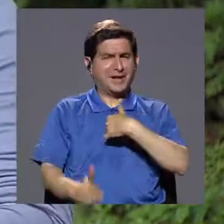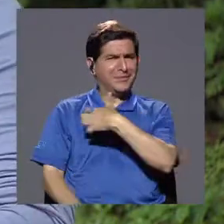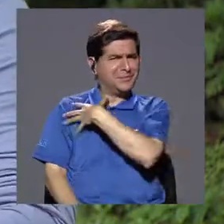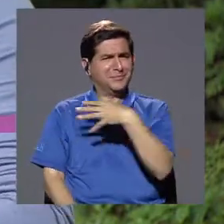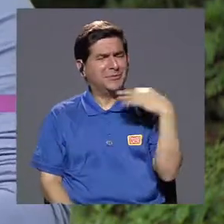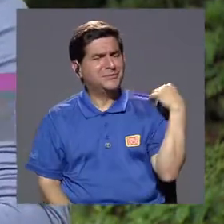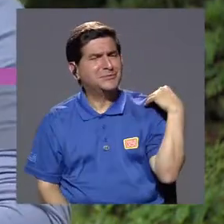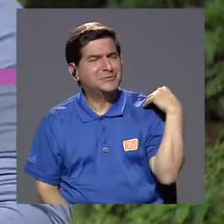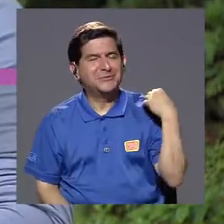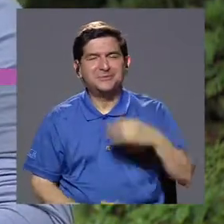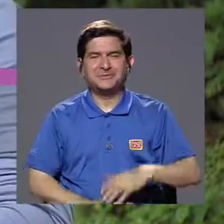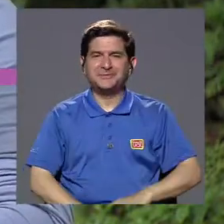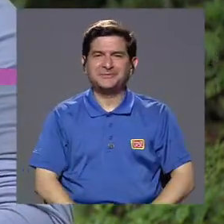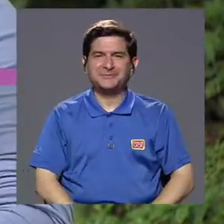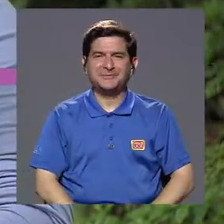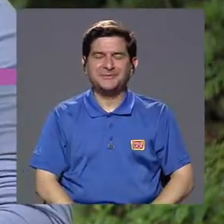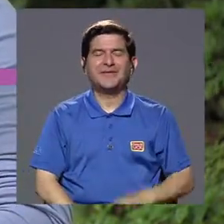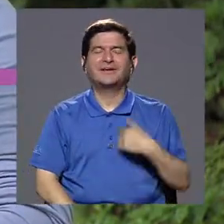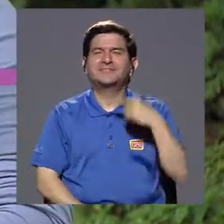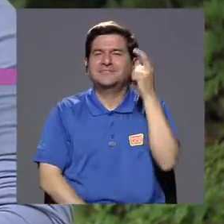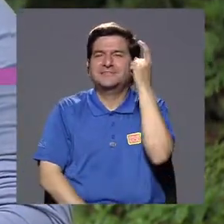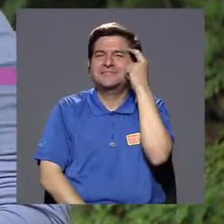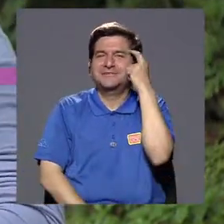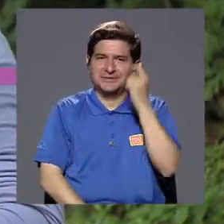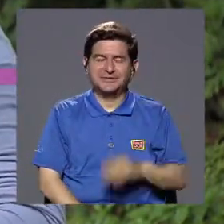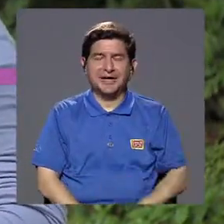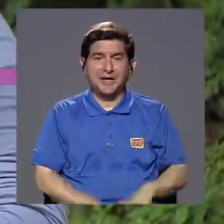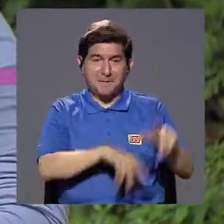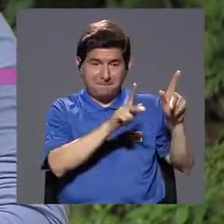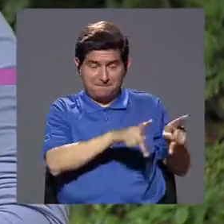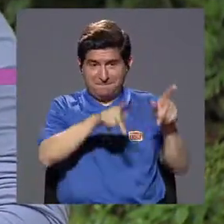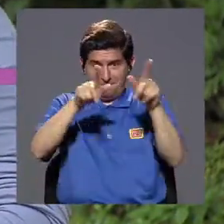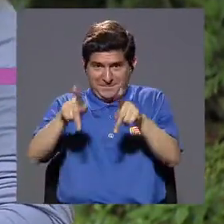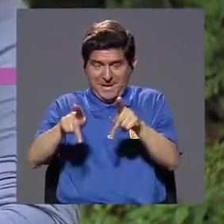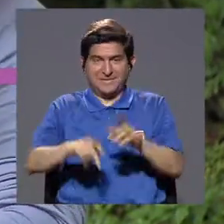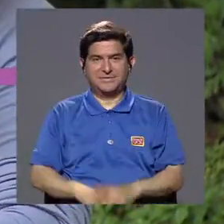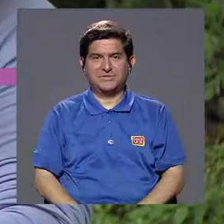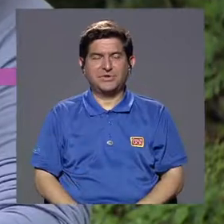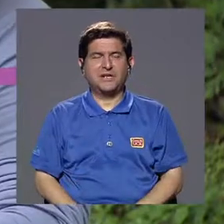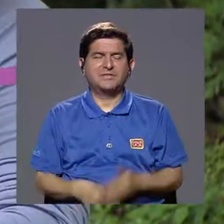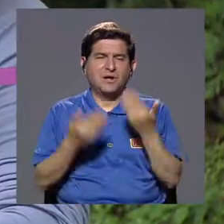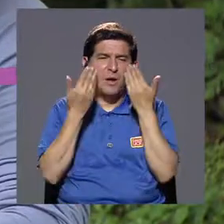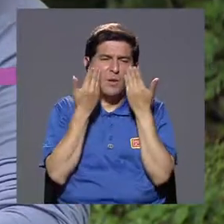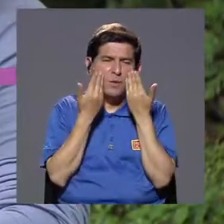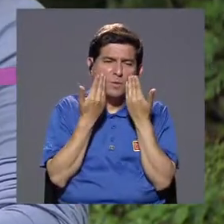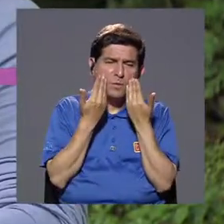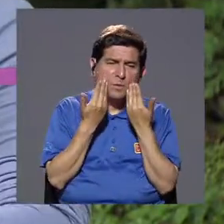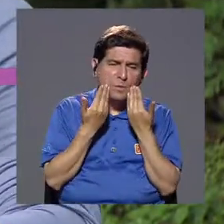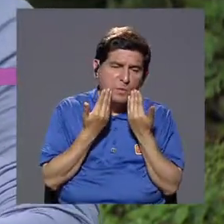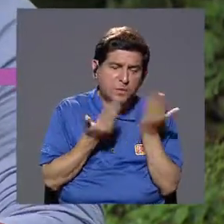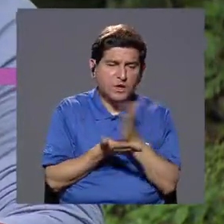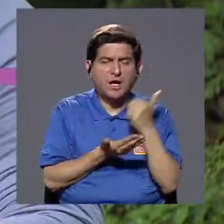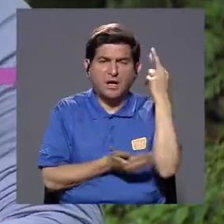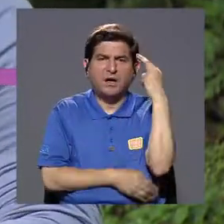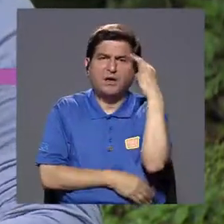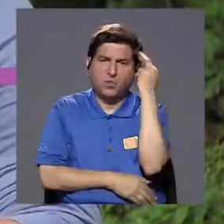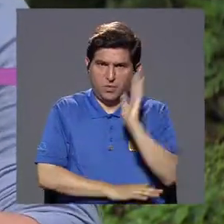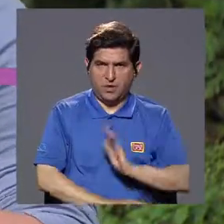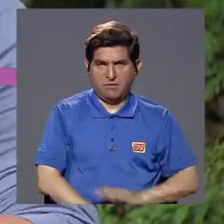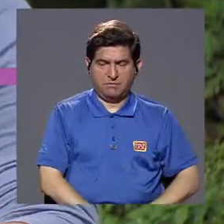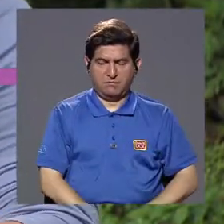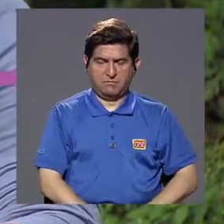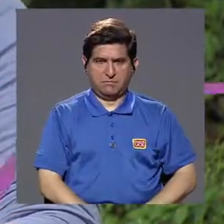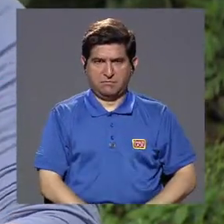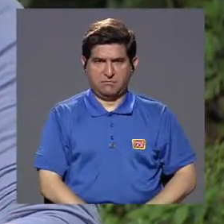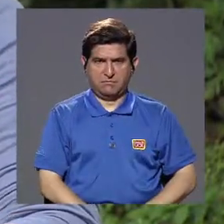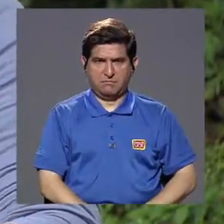estaba pensando cuando las personas estamos tristes por alguna razón verdad nos